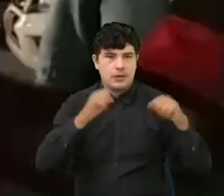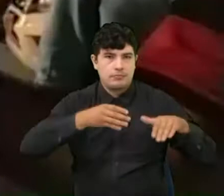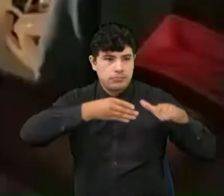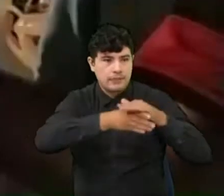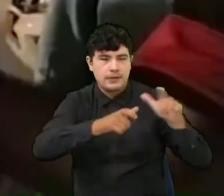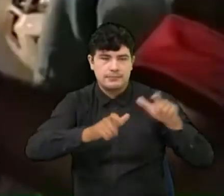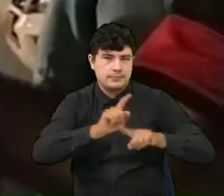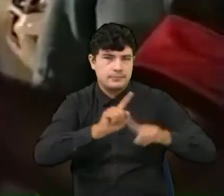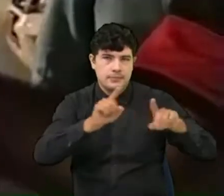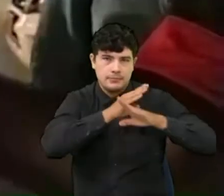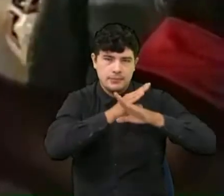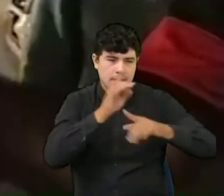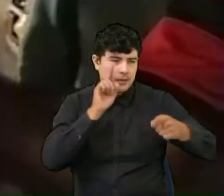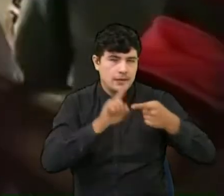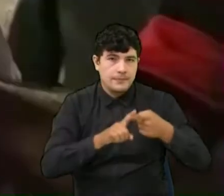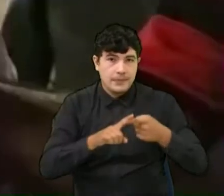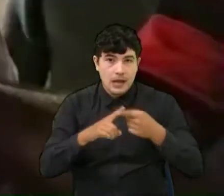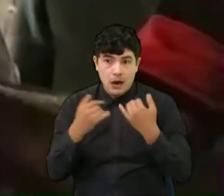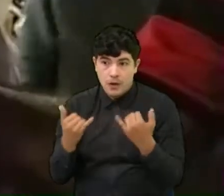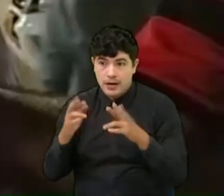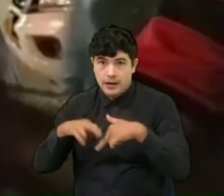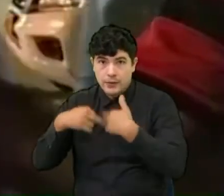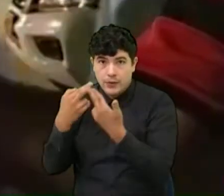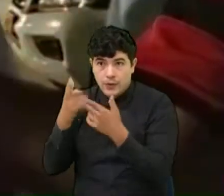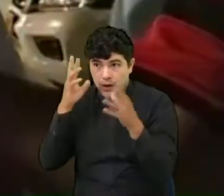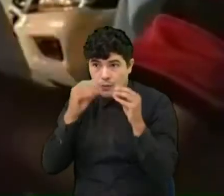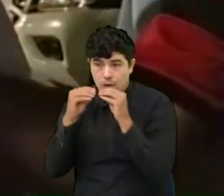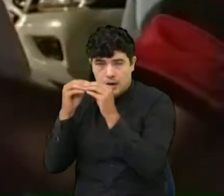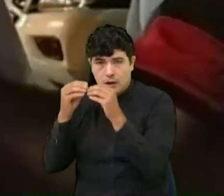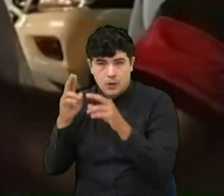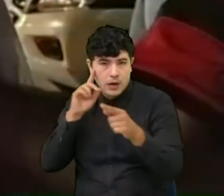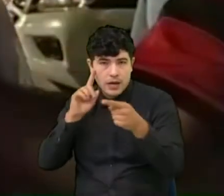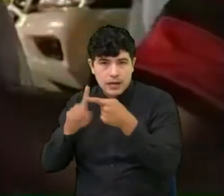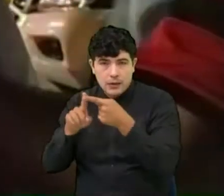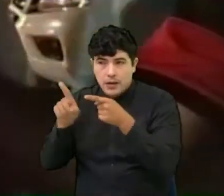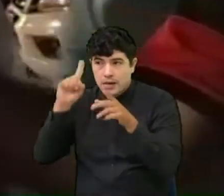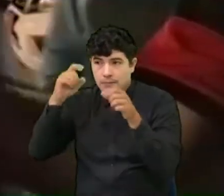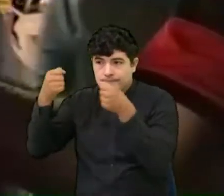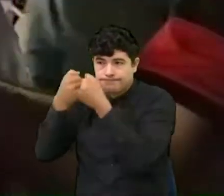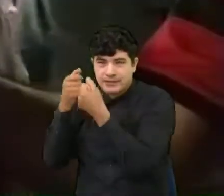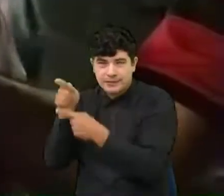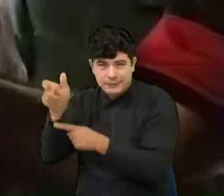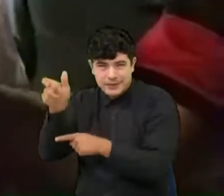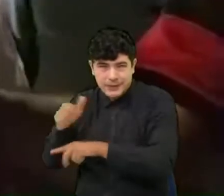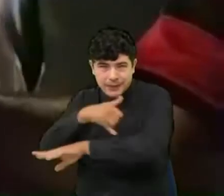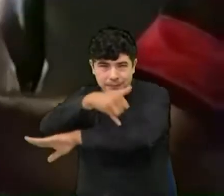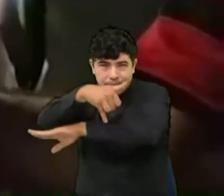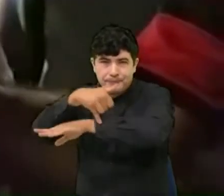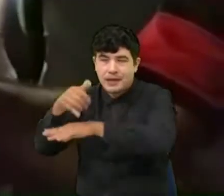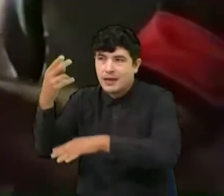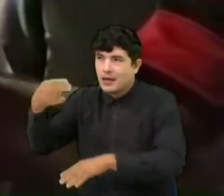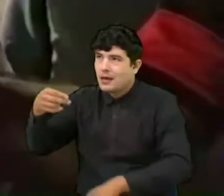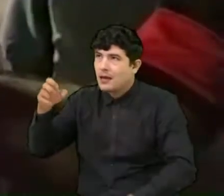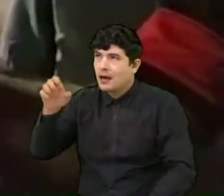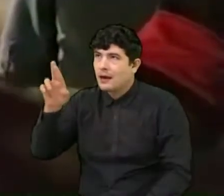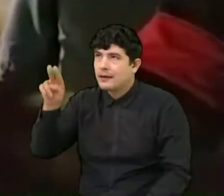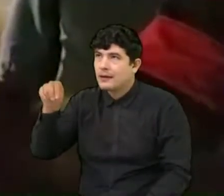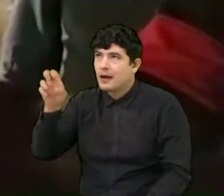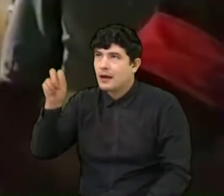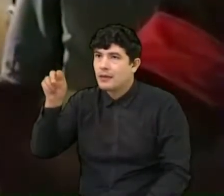empresas. Espero que desde ya se articulen con el ingeniero Fernando